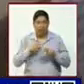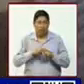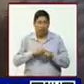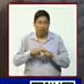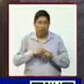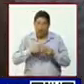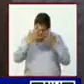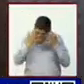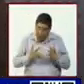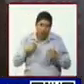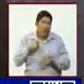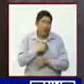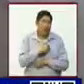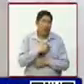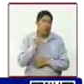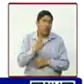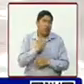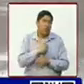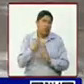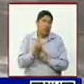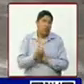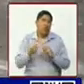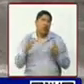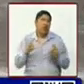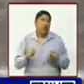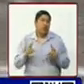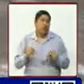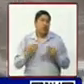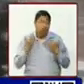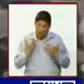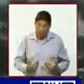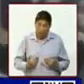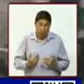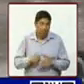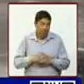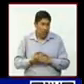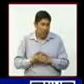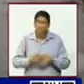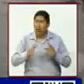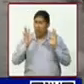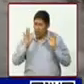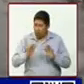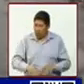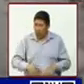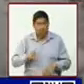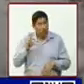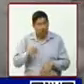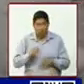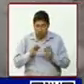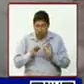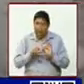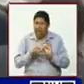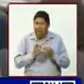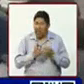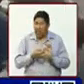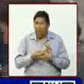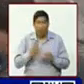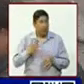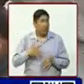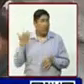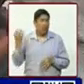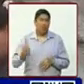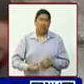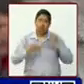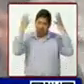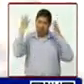lo lamentamos tomar esta decisión, pero si no, ahora que es el comienzo de lluvias, no ponen una solución, lo sentimos